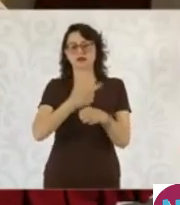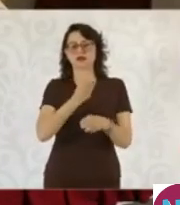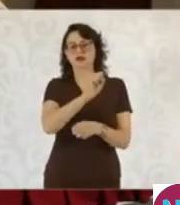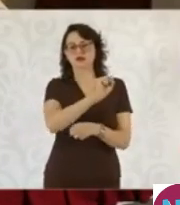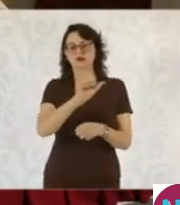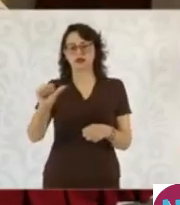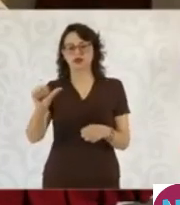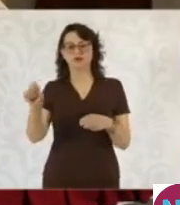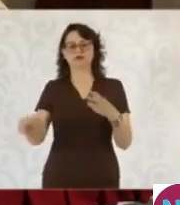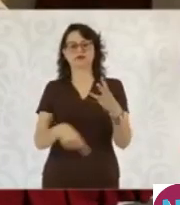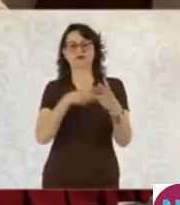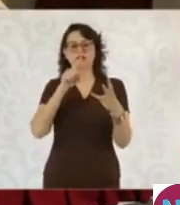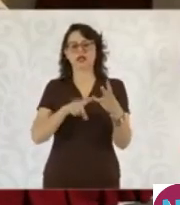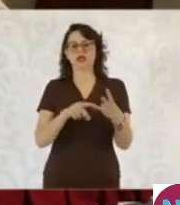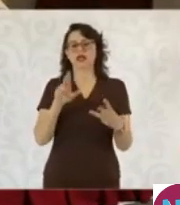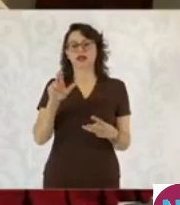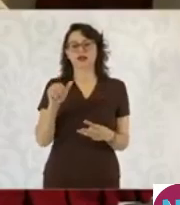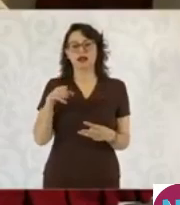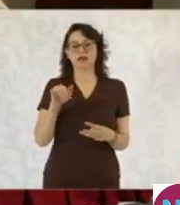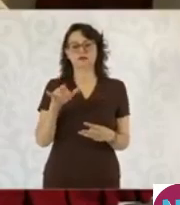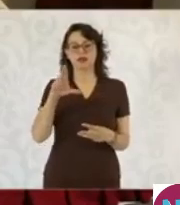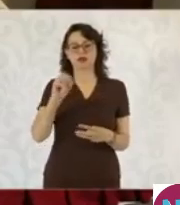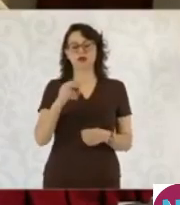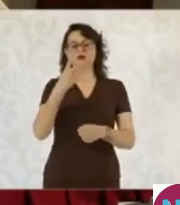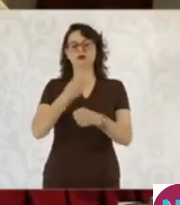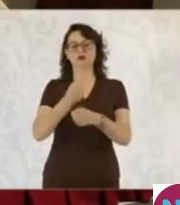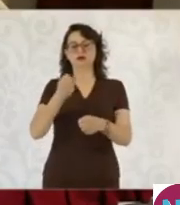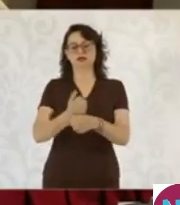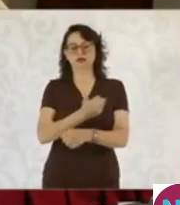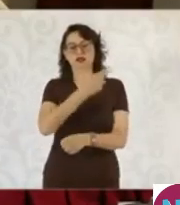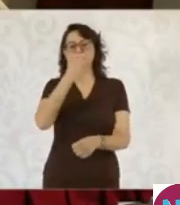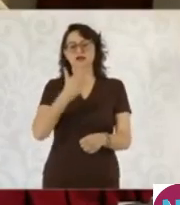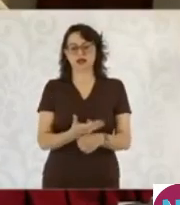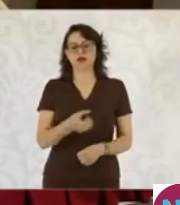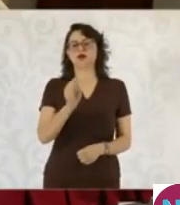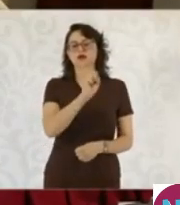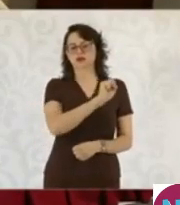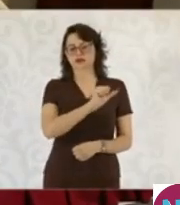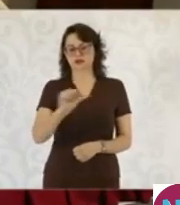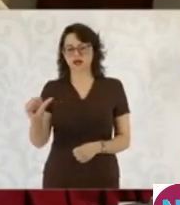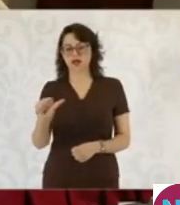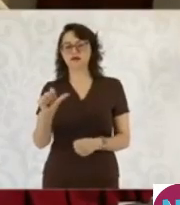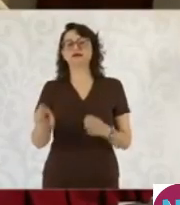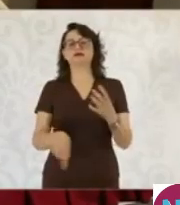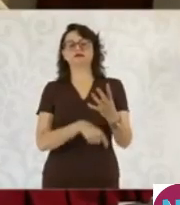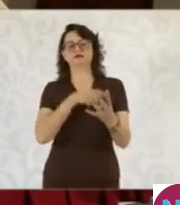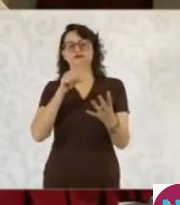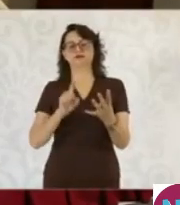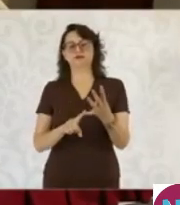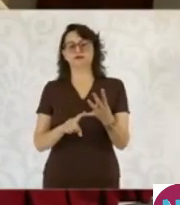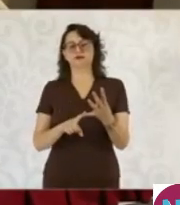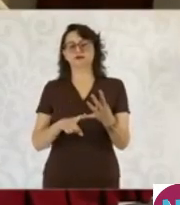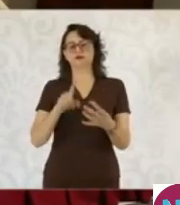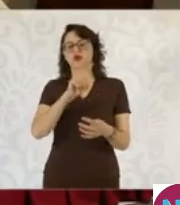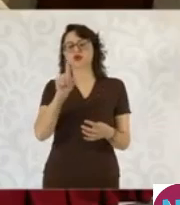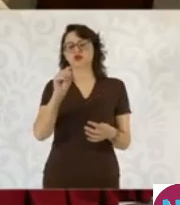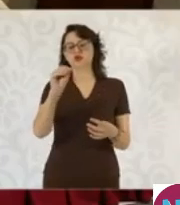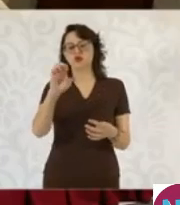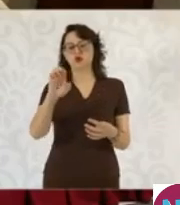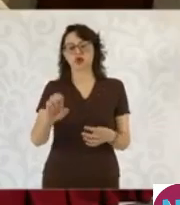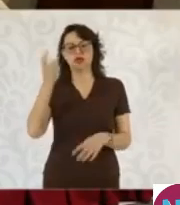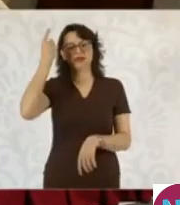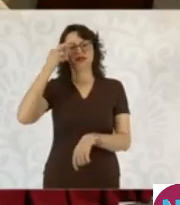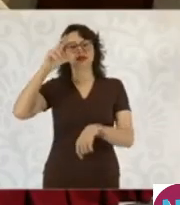Salud, Ramiro López, también subsecretario de Políticas de Salud y Bienestar Poblacional, Zoé